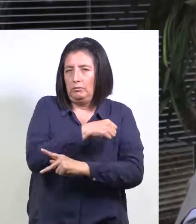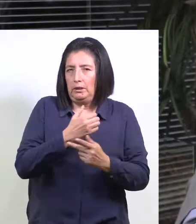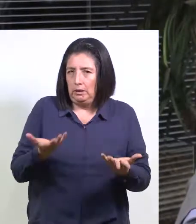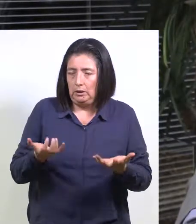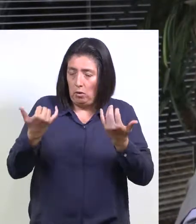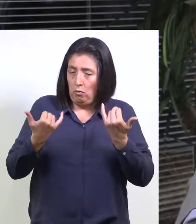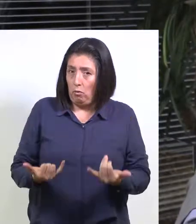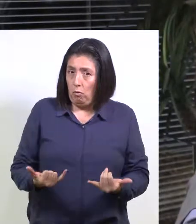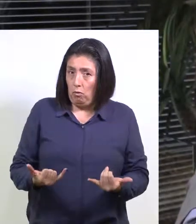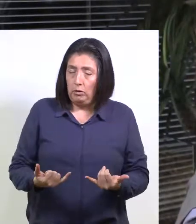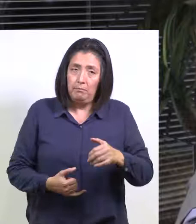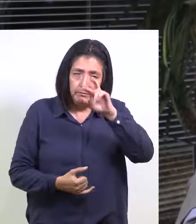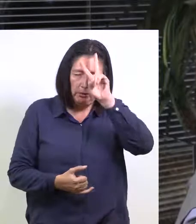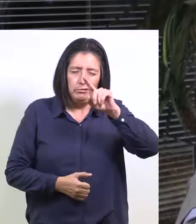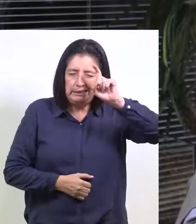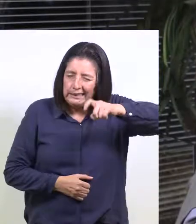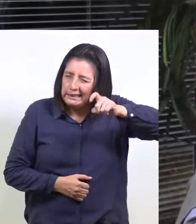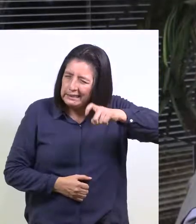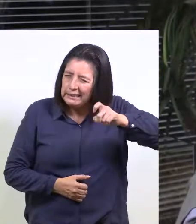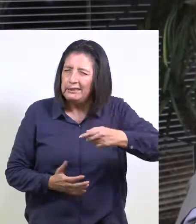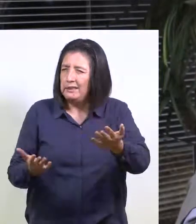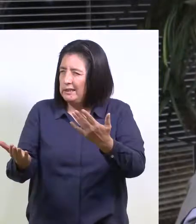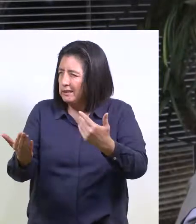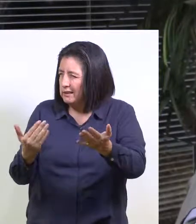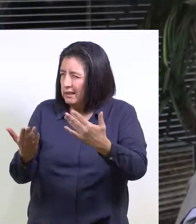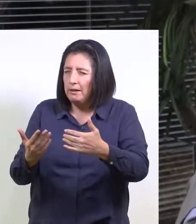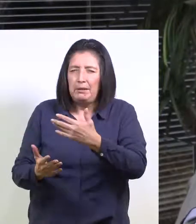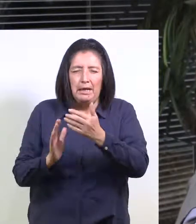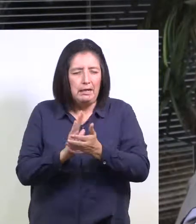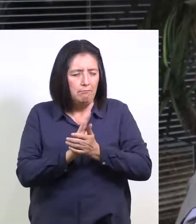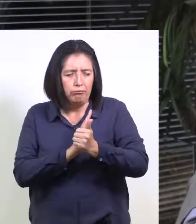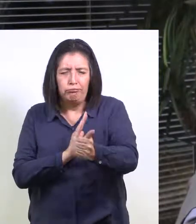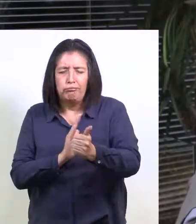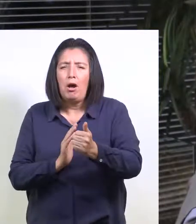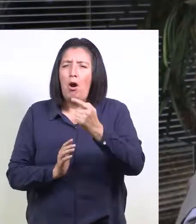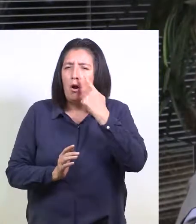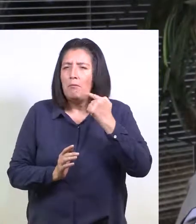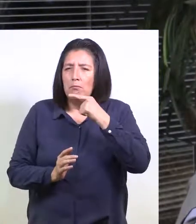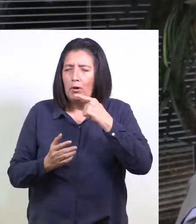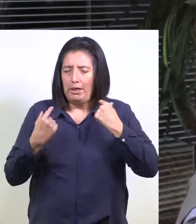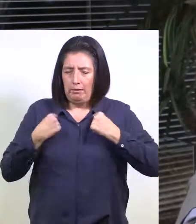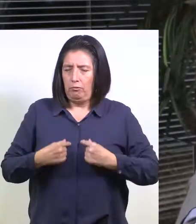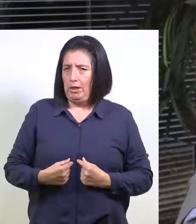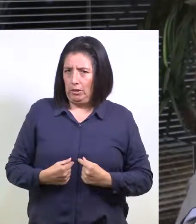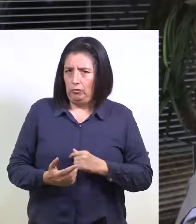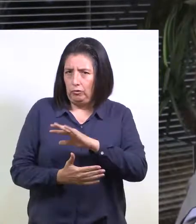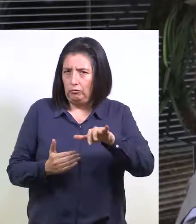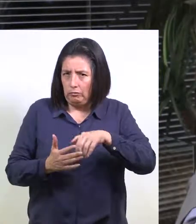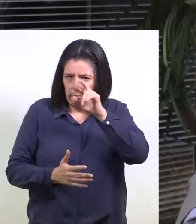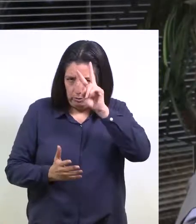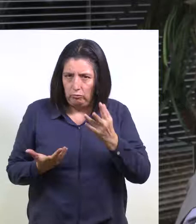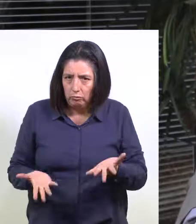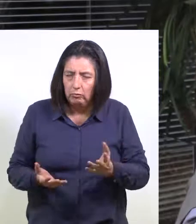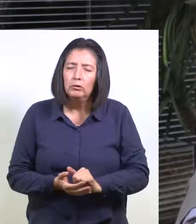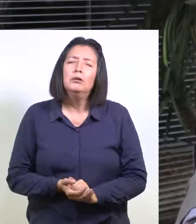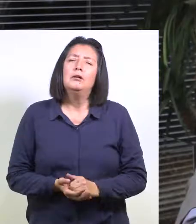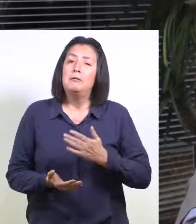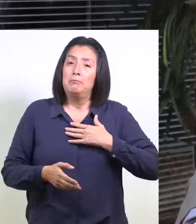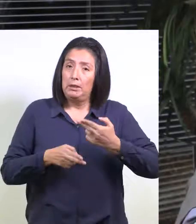país. Hoy, el Perú necesita y convoca a las mejores abogadas y abogados del